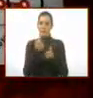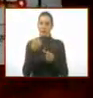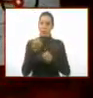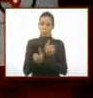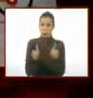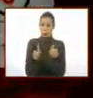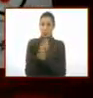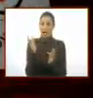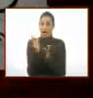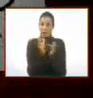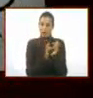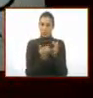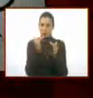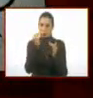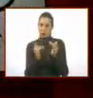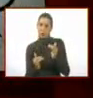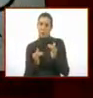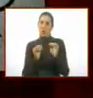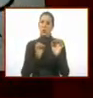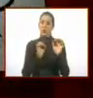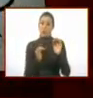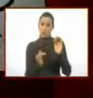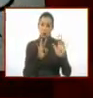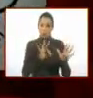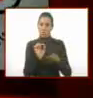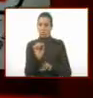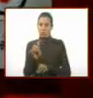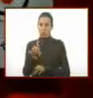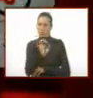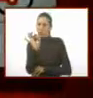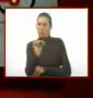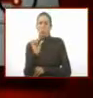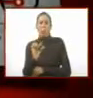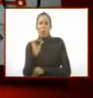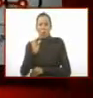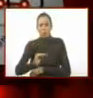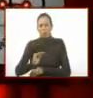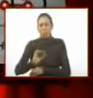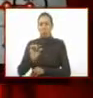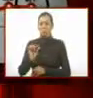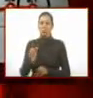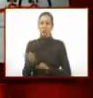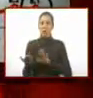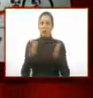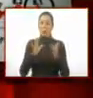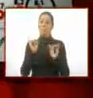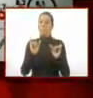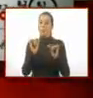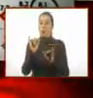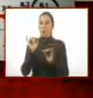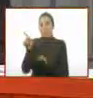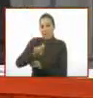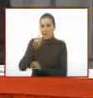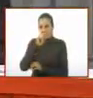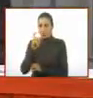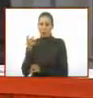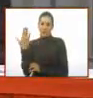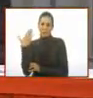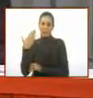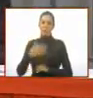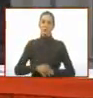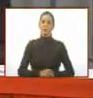desempleo en el mes de abril se ubicó en 8.1%, siendo levemente inferior al registrado en el mismo mes del año pasado.